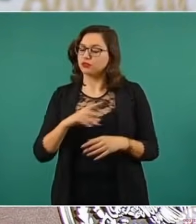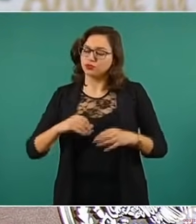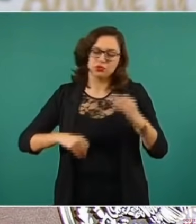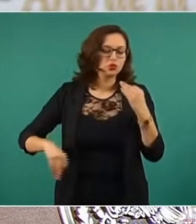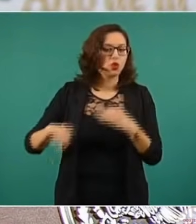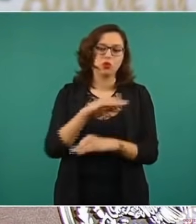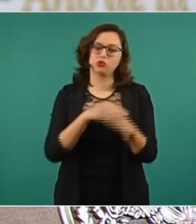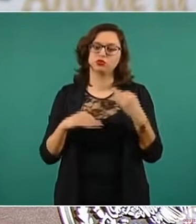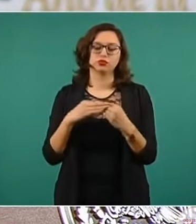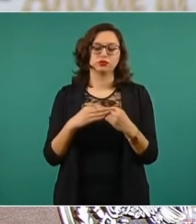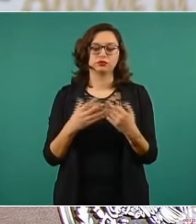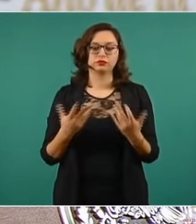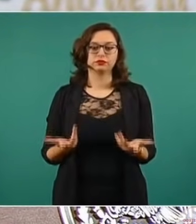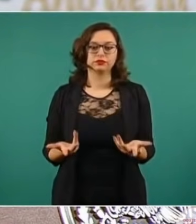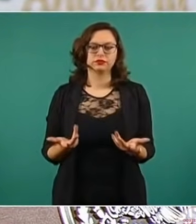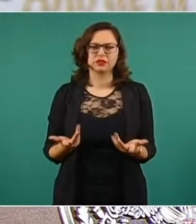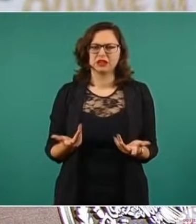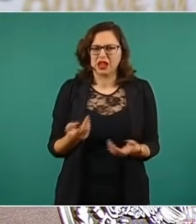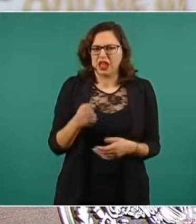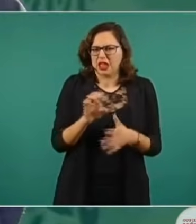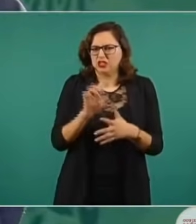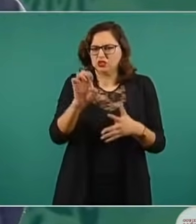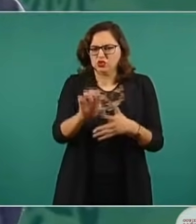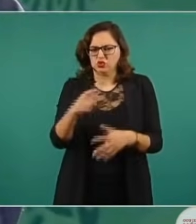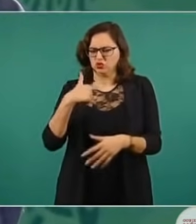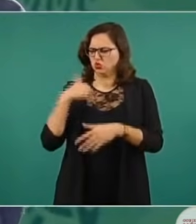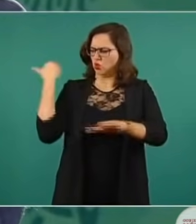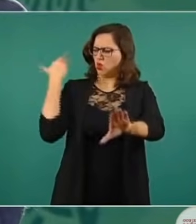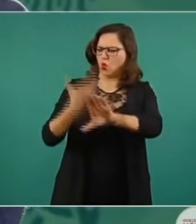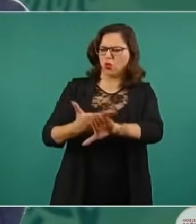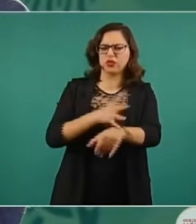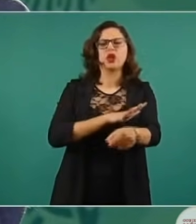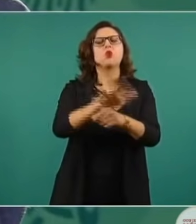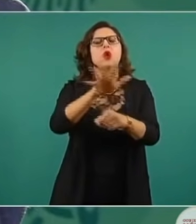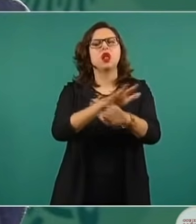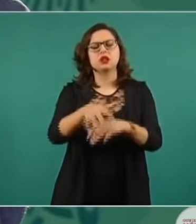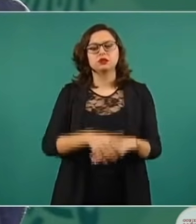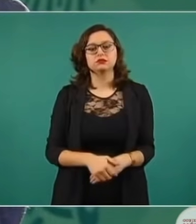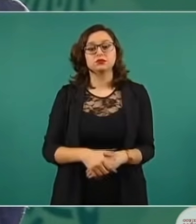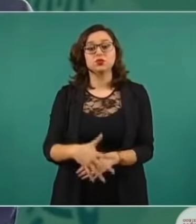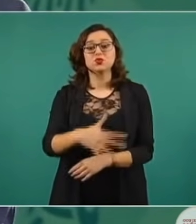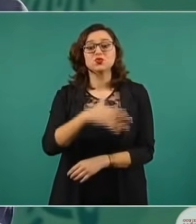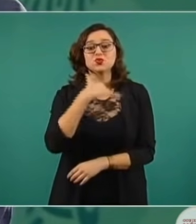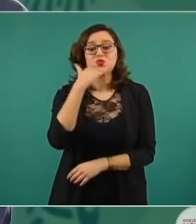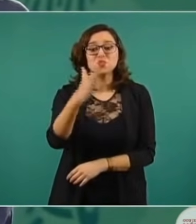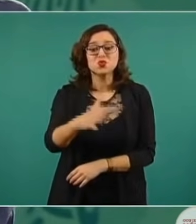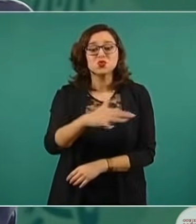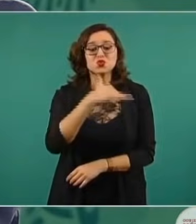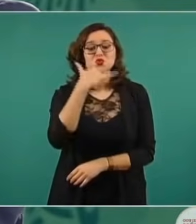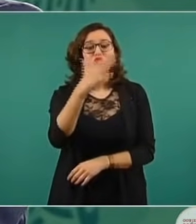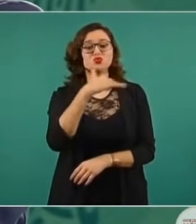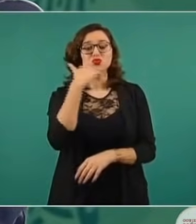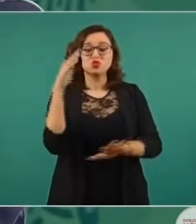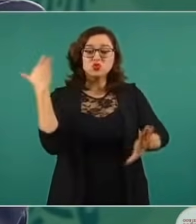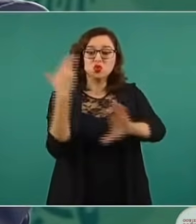Nosotros estamos en contra de la corrupción, de los que de la noche a